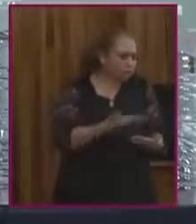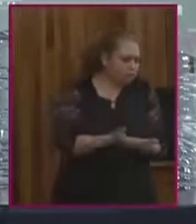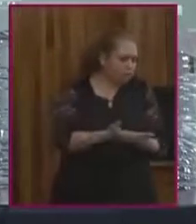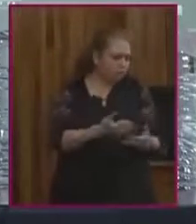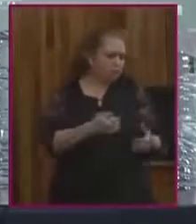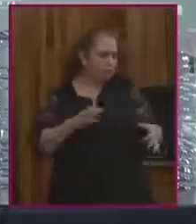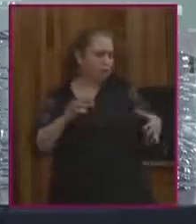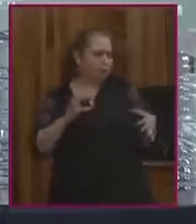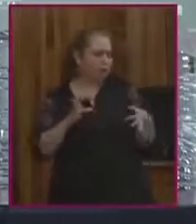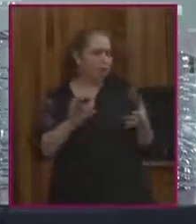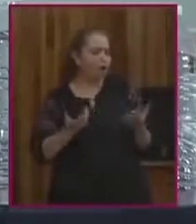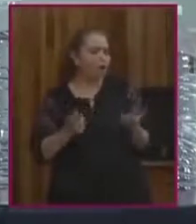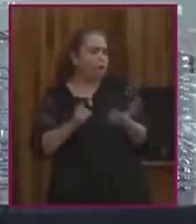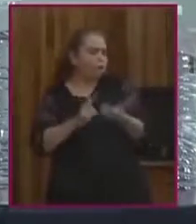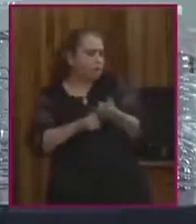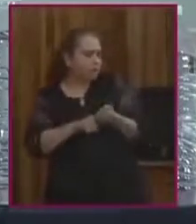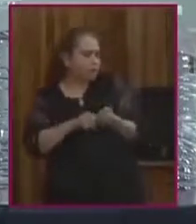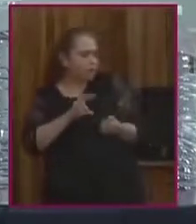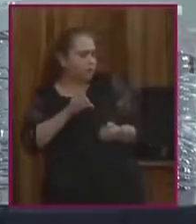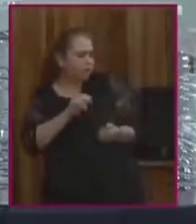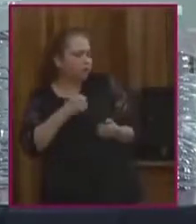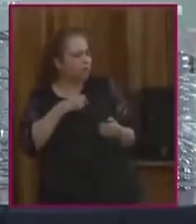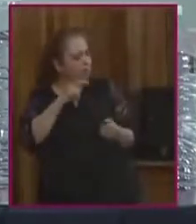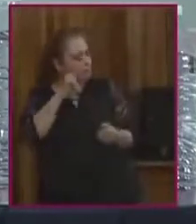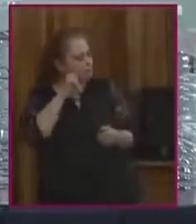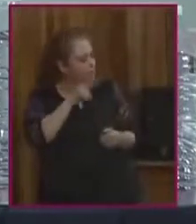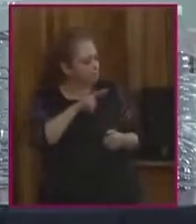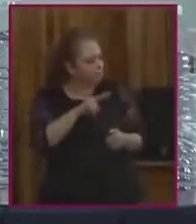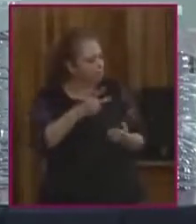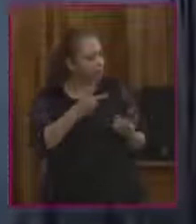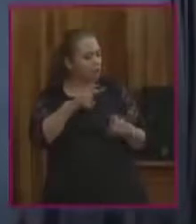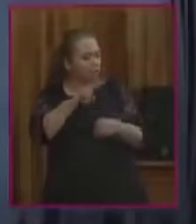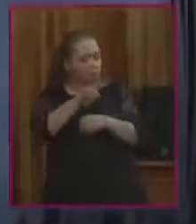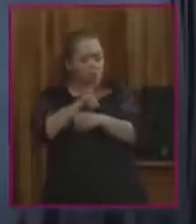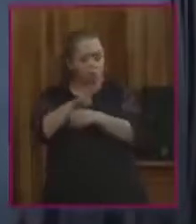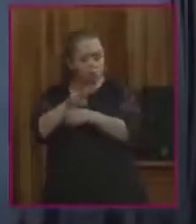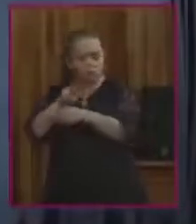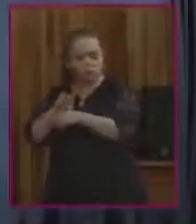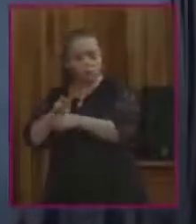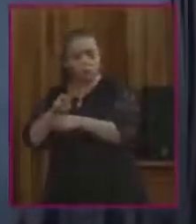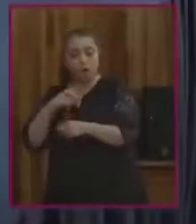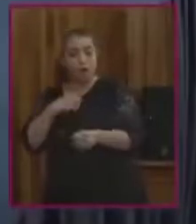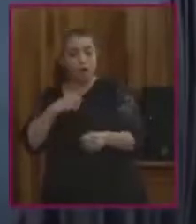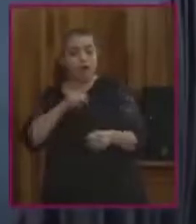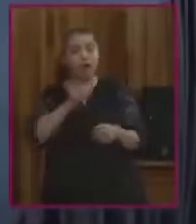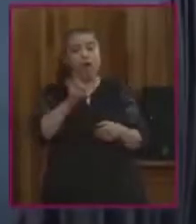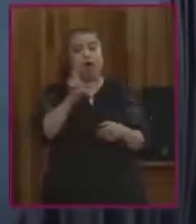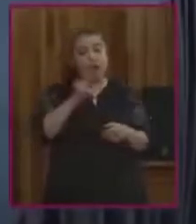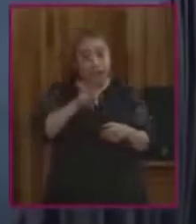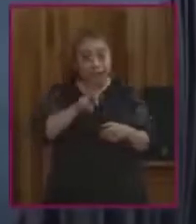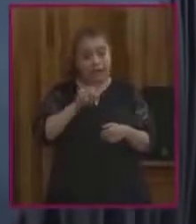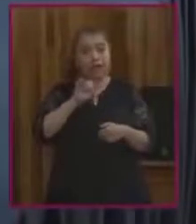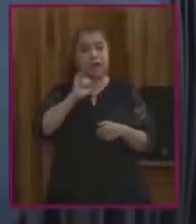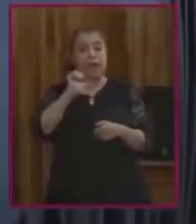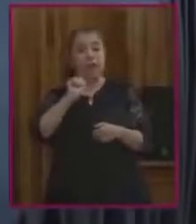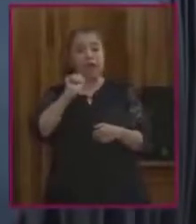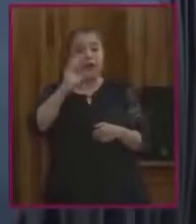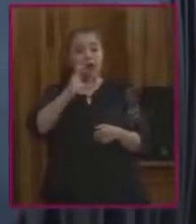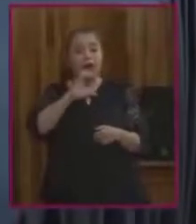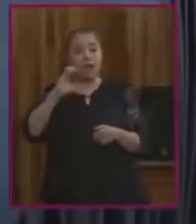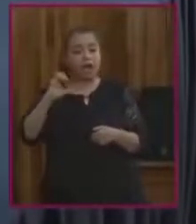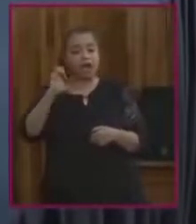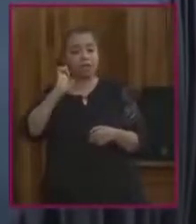o simplemente detenerse y observar. Con respecto a la accesibilidad e